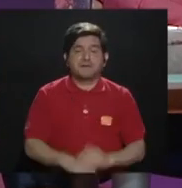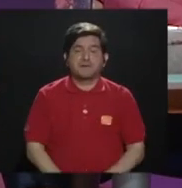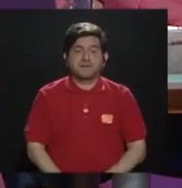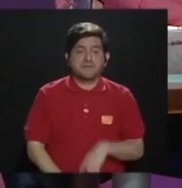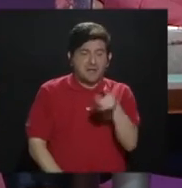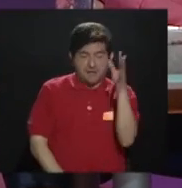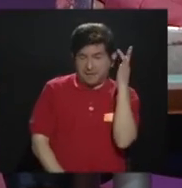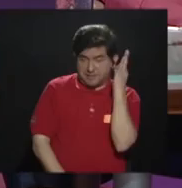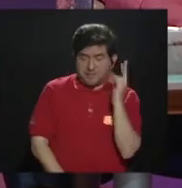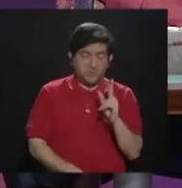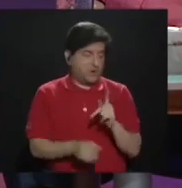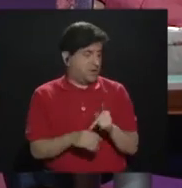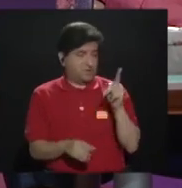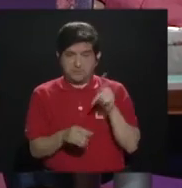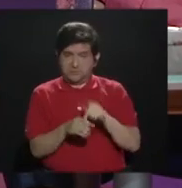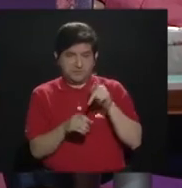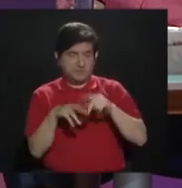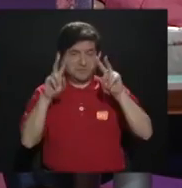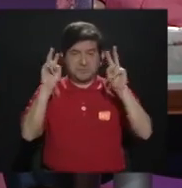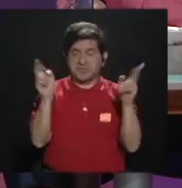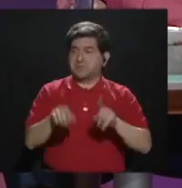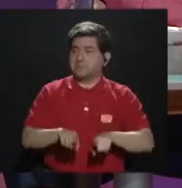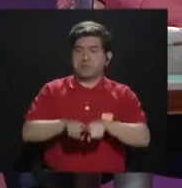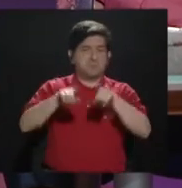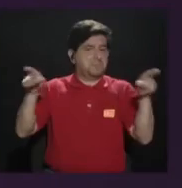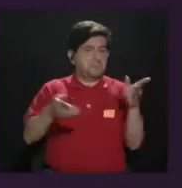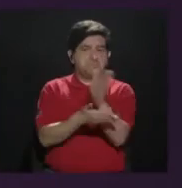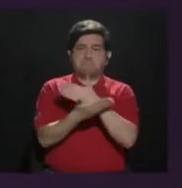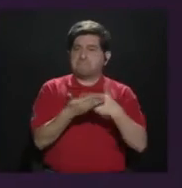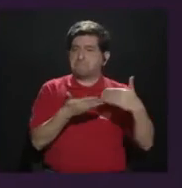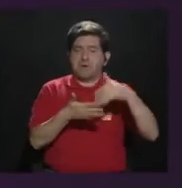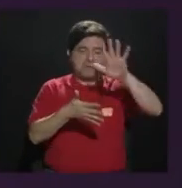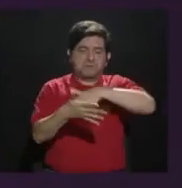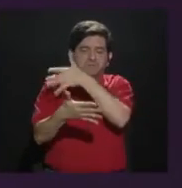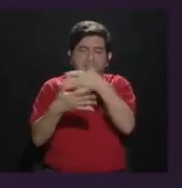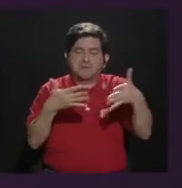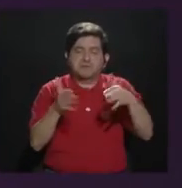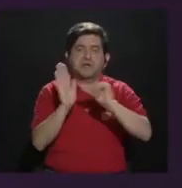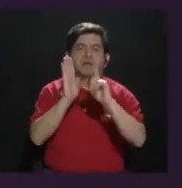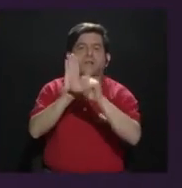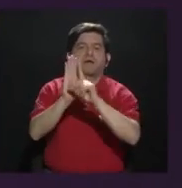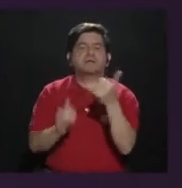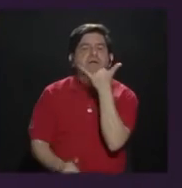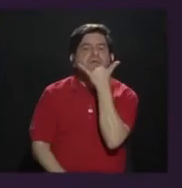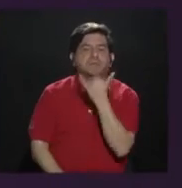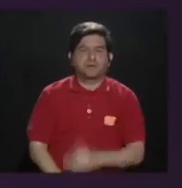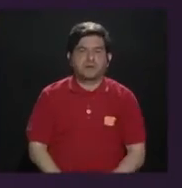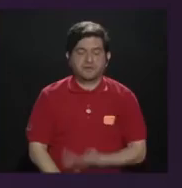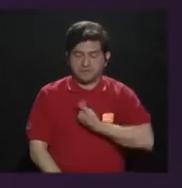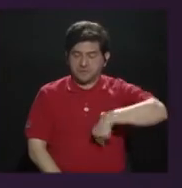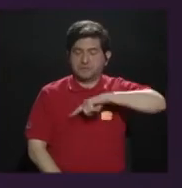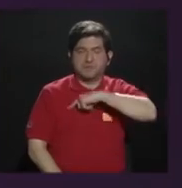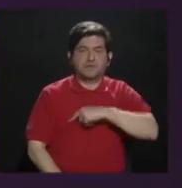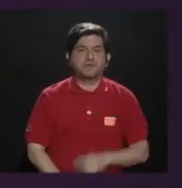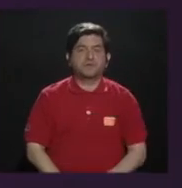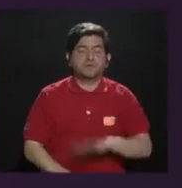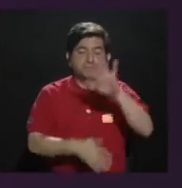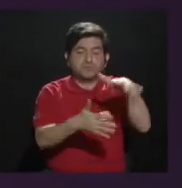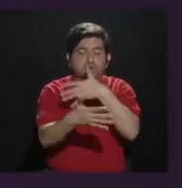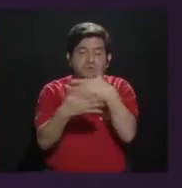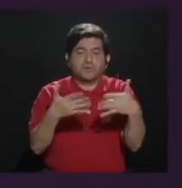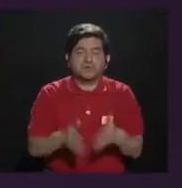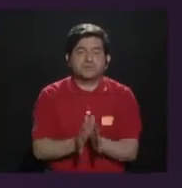estas mujeres no estuvieran, estos temas tampoco serían parte de la agenda parlamentaria. ¿Qué nos viene pasando? Venimos incorporando en la agenda